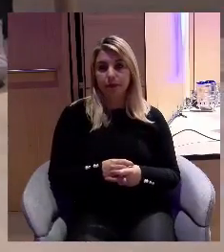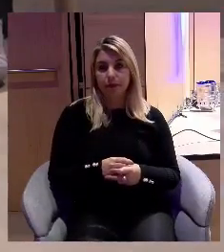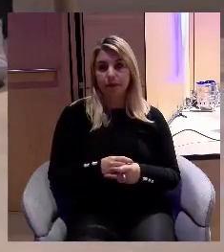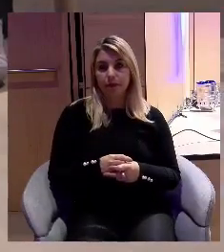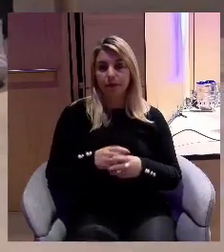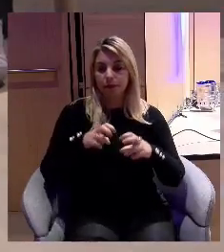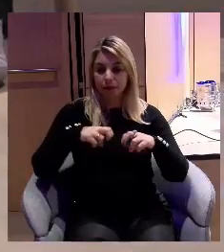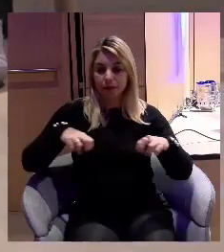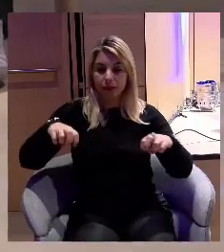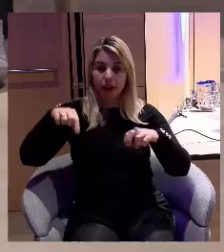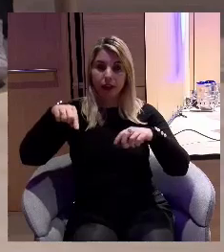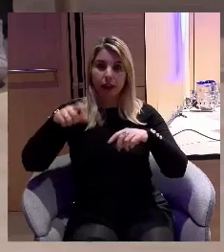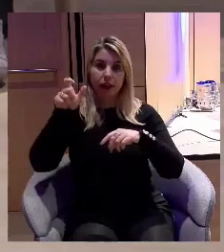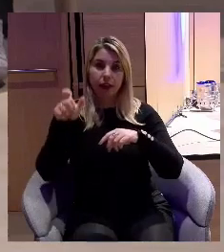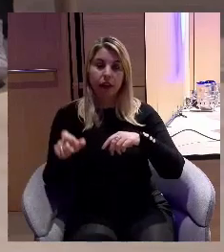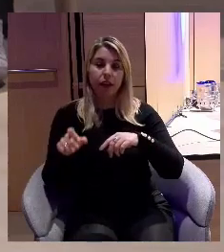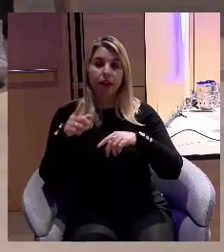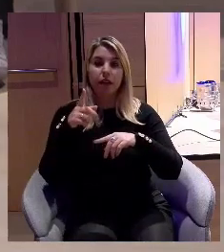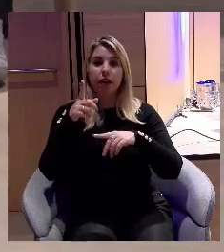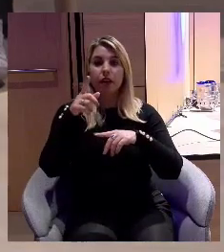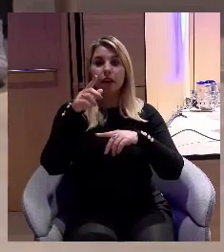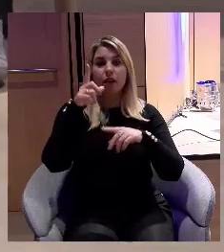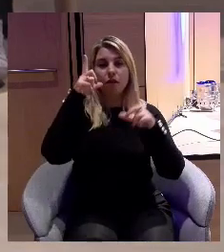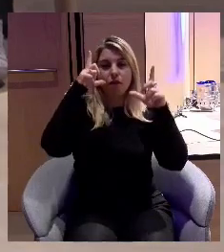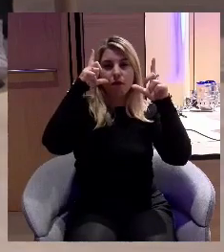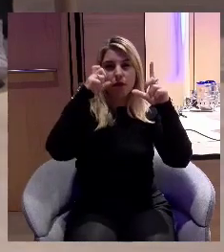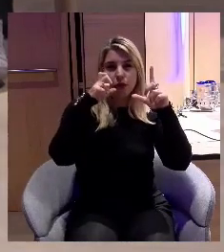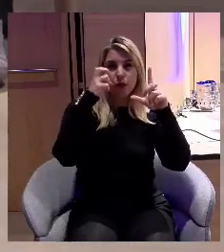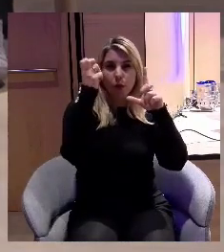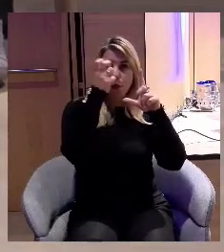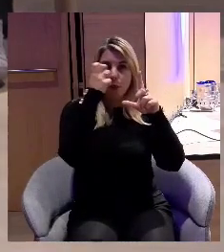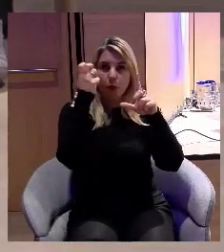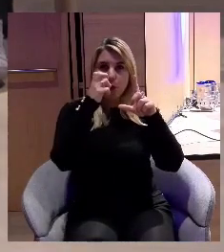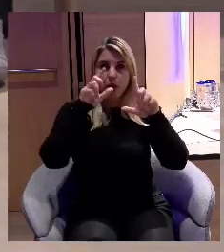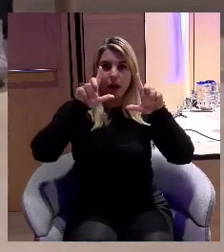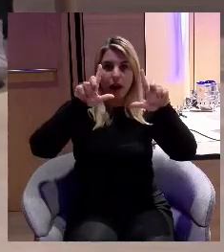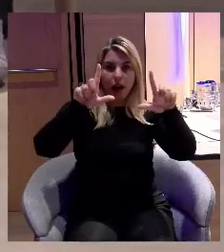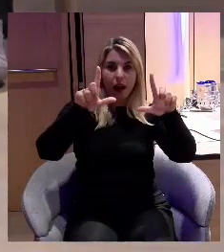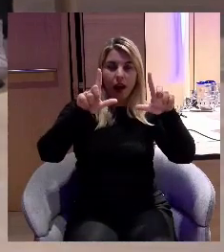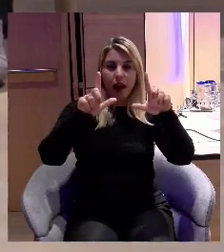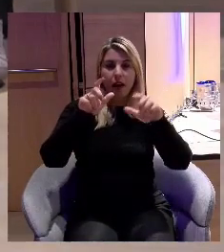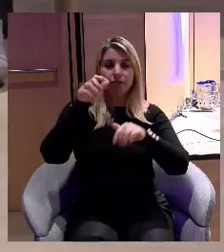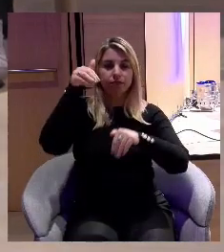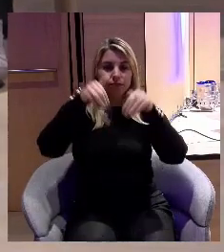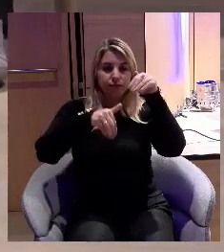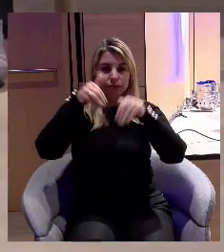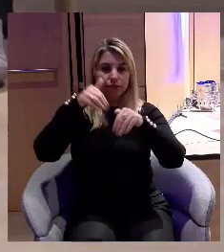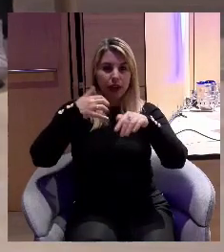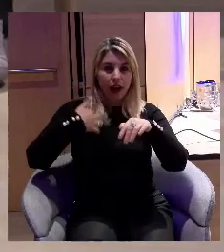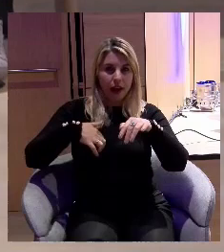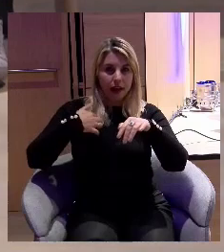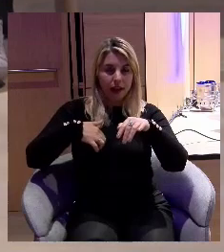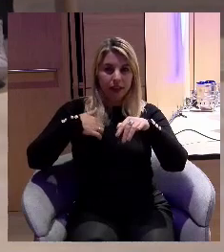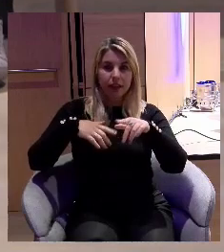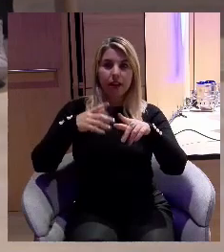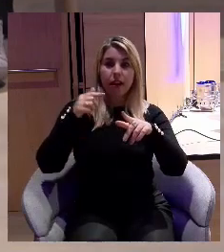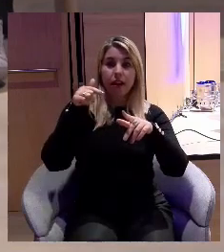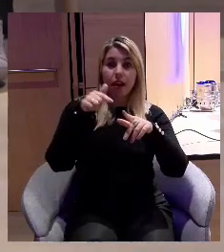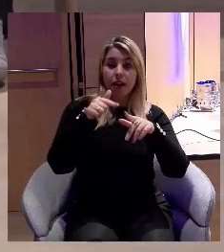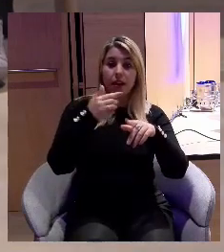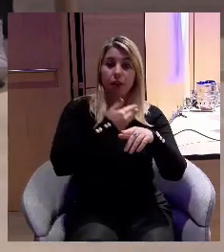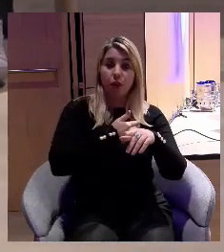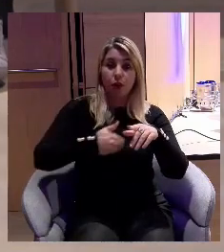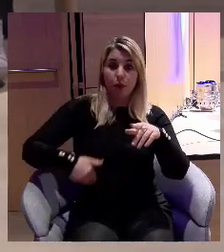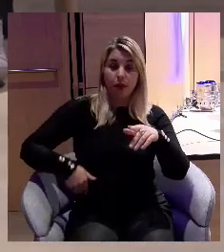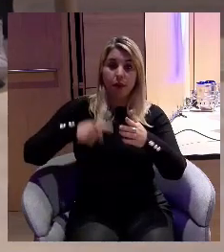Recién hablabas de las fotos y en un momento estaba buscando fotos de candidatos. Este año tuvimos elecciones en Argentina y en Argentina el gobierno